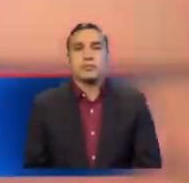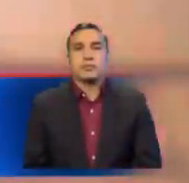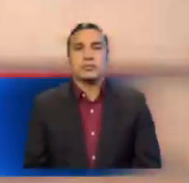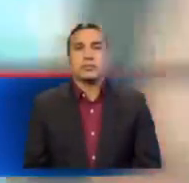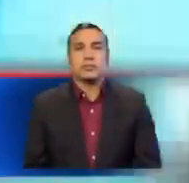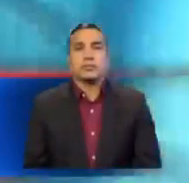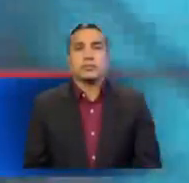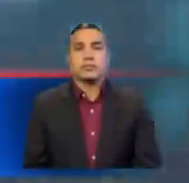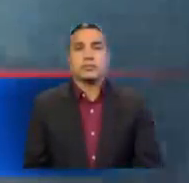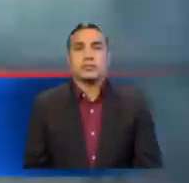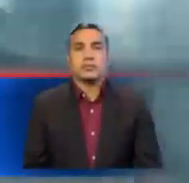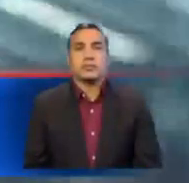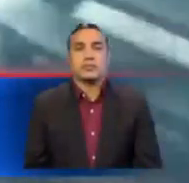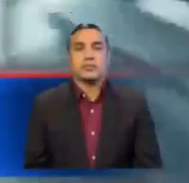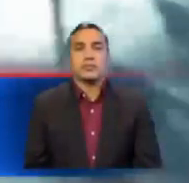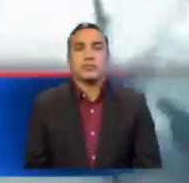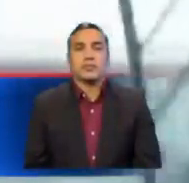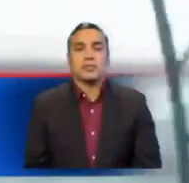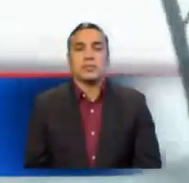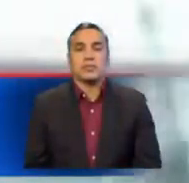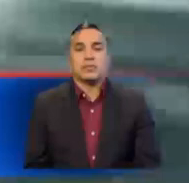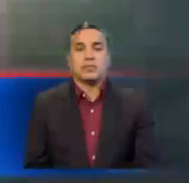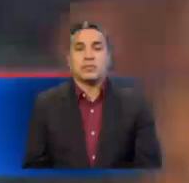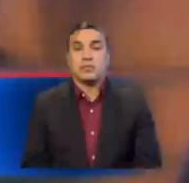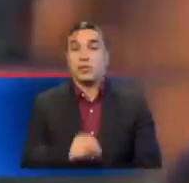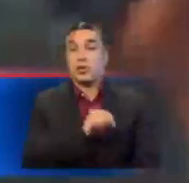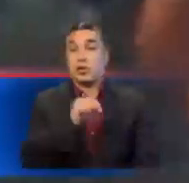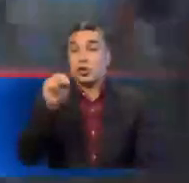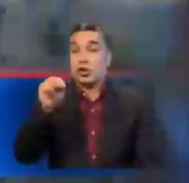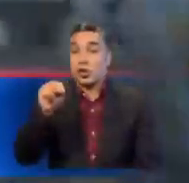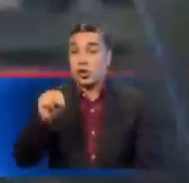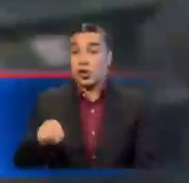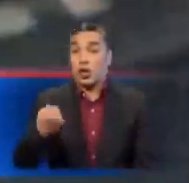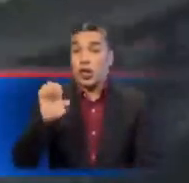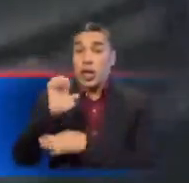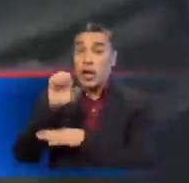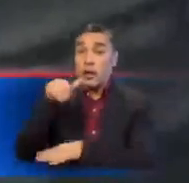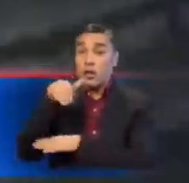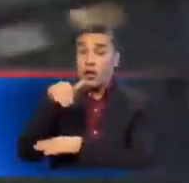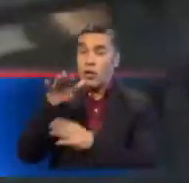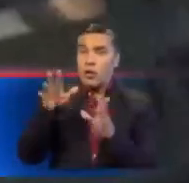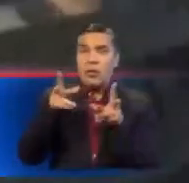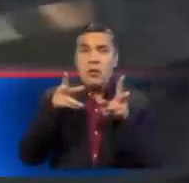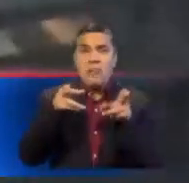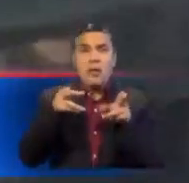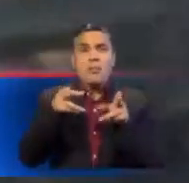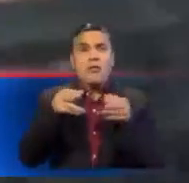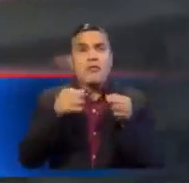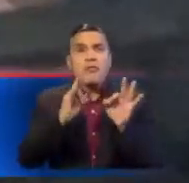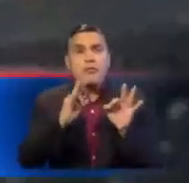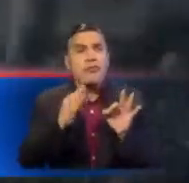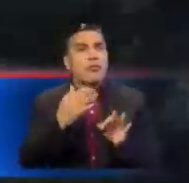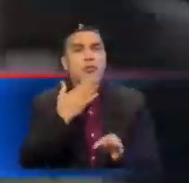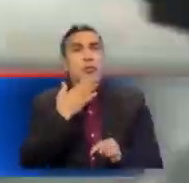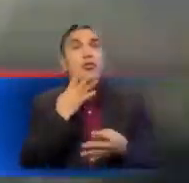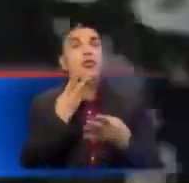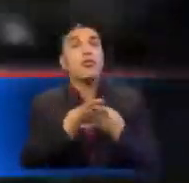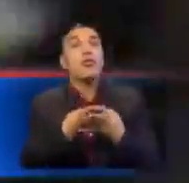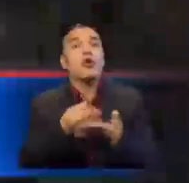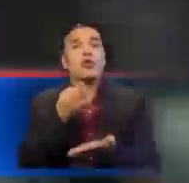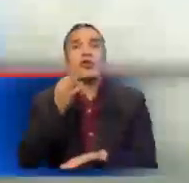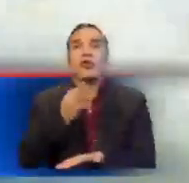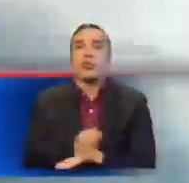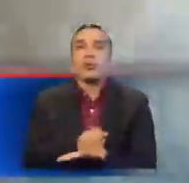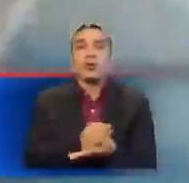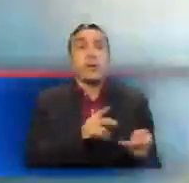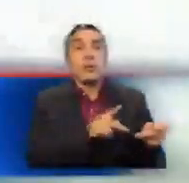¡Al piso, al piso, al piso! ¡Todo el mundo al piso! En el norte del Ecuador se vivió el mismo libreto delictivo. En la cárcel de Cotopaxi,